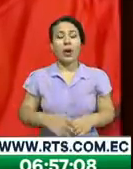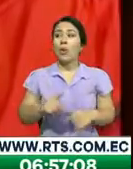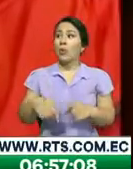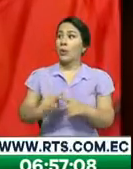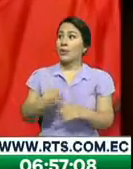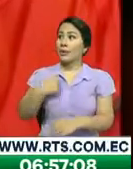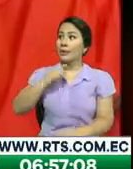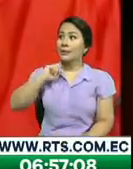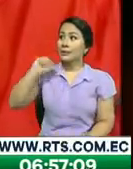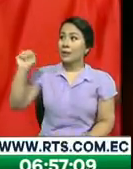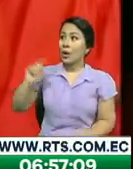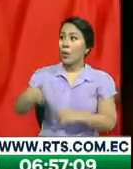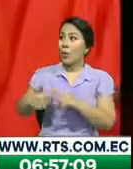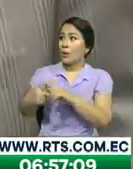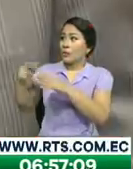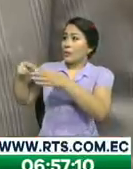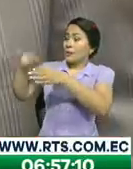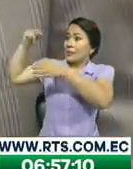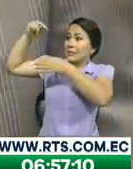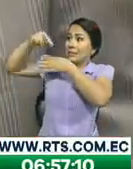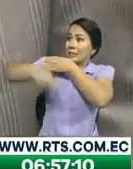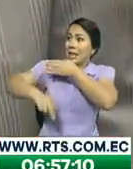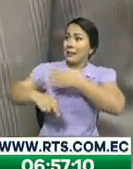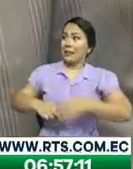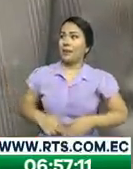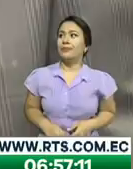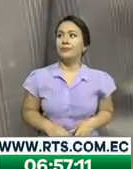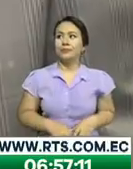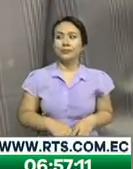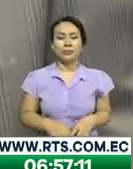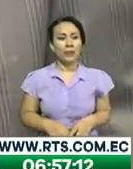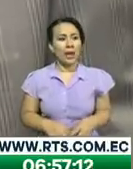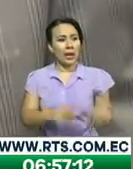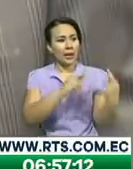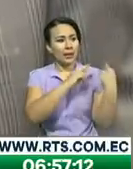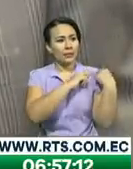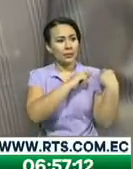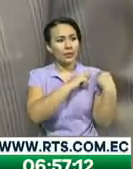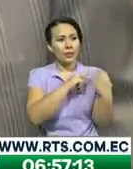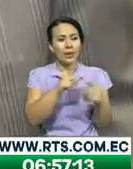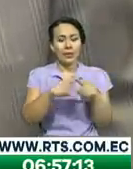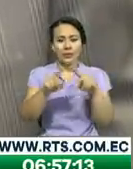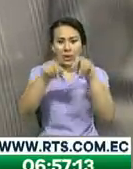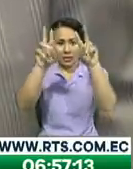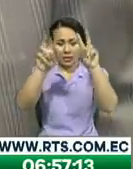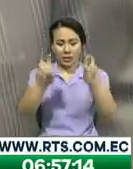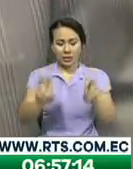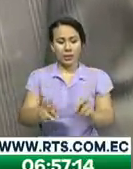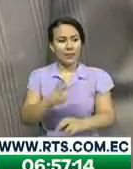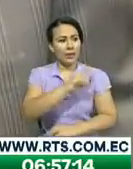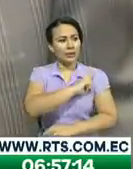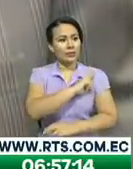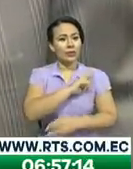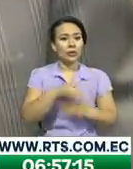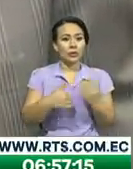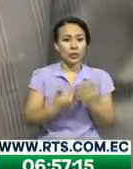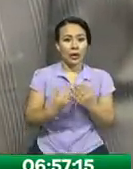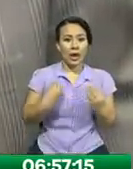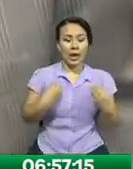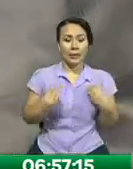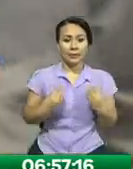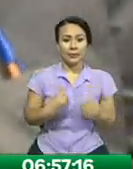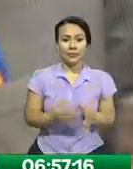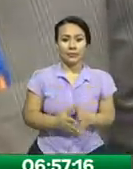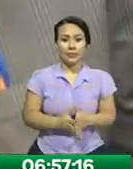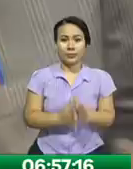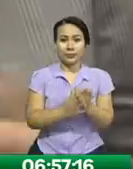suicidarse saltando del tumbado. Para estar en máxima seguridad, usted tiene una serie de restricciones, porque máxima seguridad significa que usted